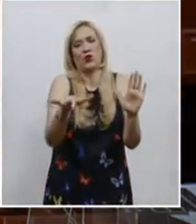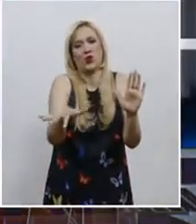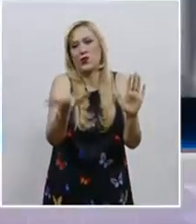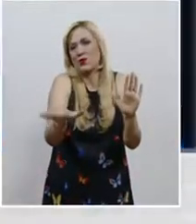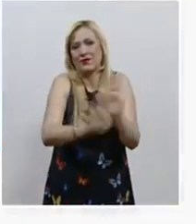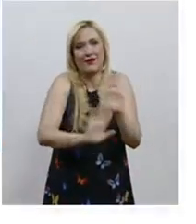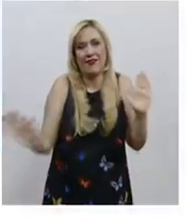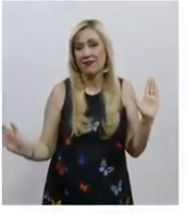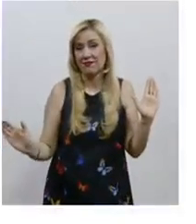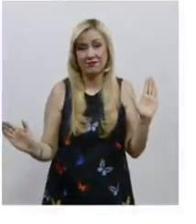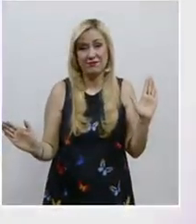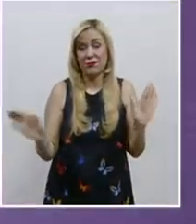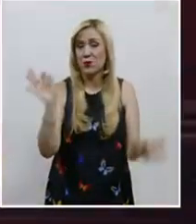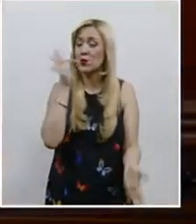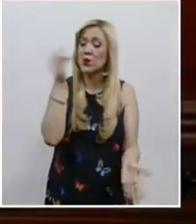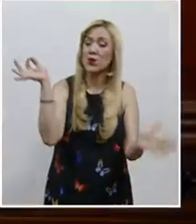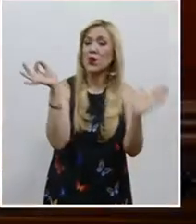Punto.